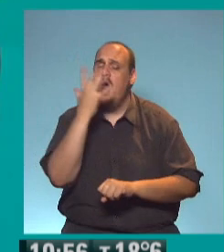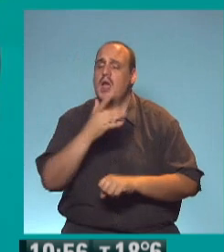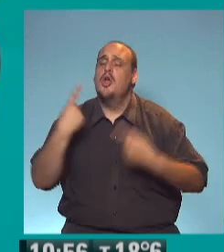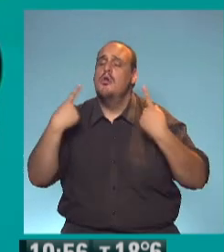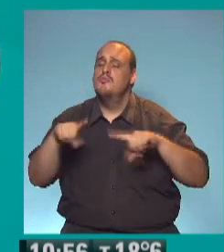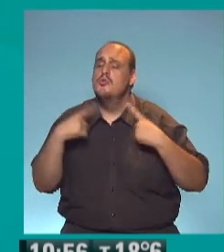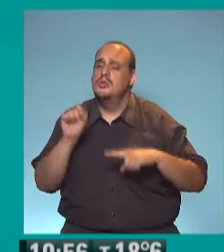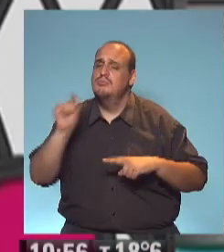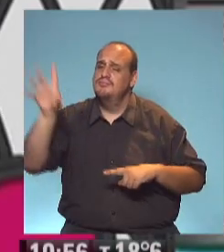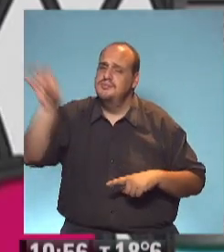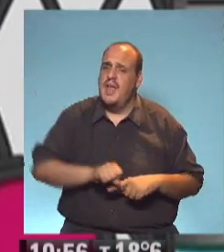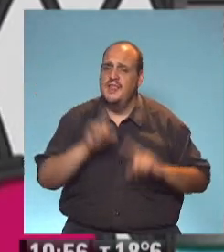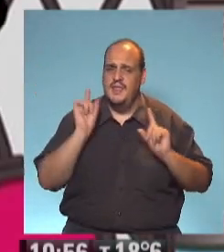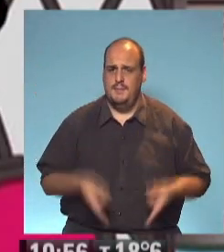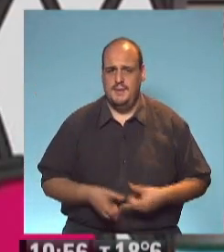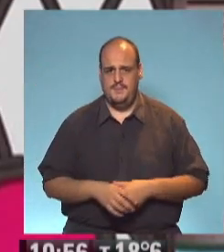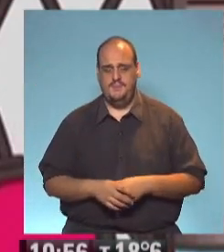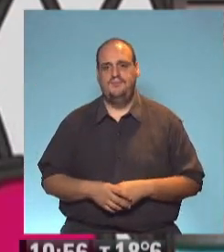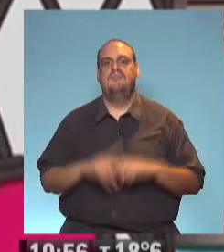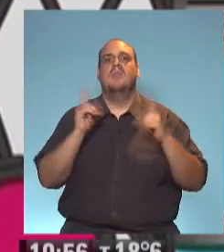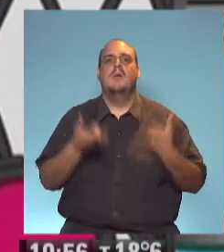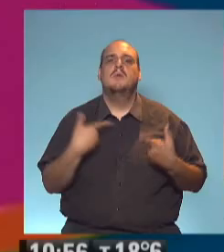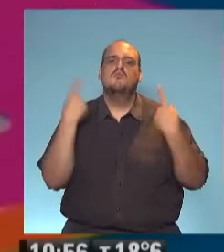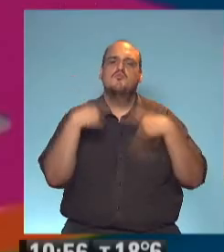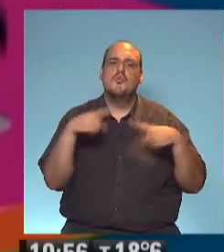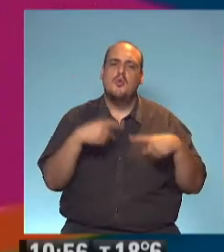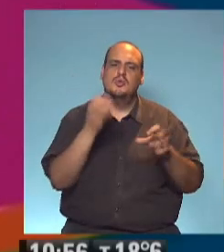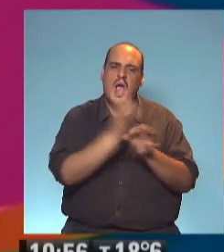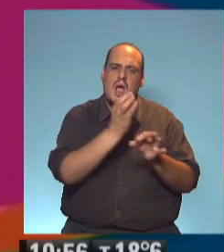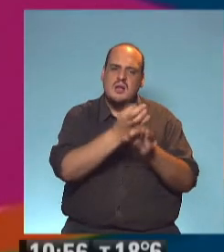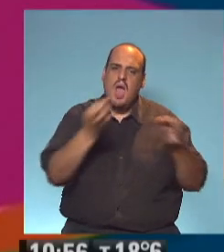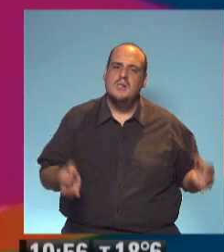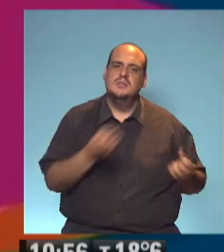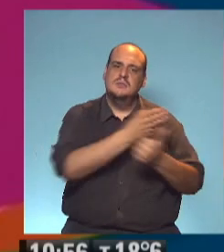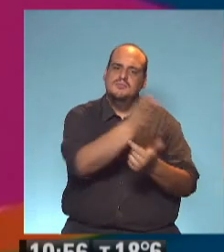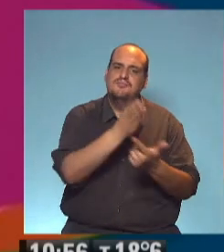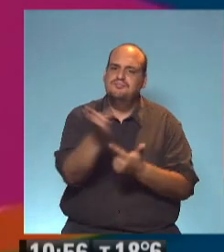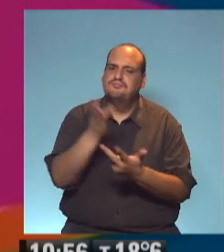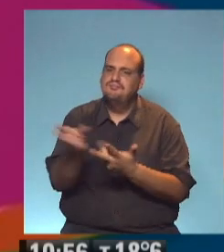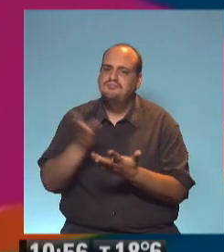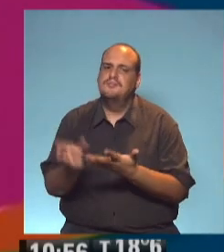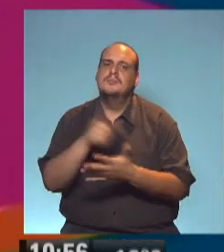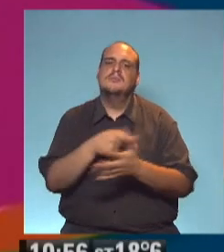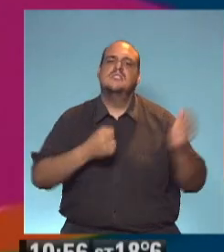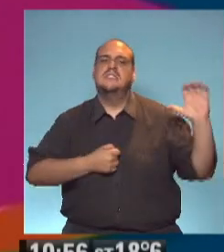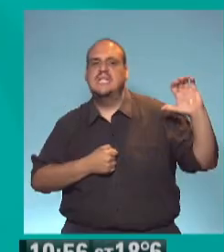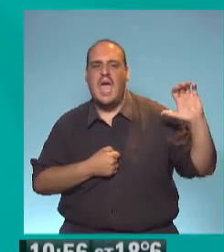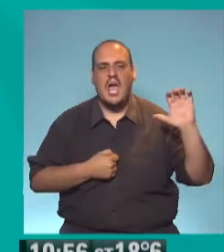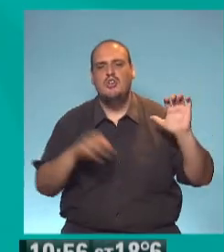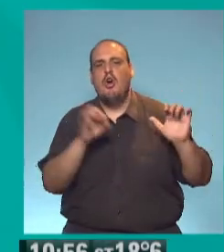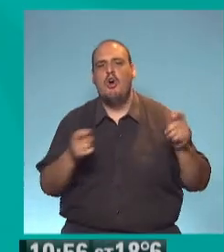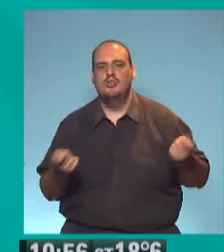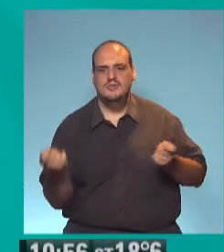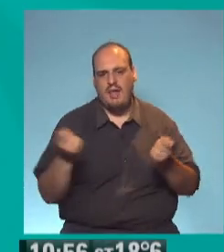más aprendiste, samba? Aprendí sobre géneros musicales, que son estilos típicos de un lugar, como puede ser el tango o la salsa.